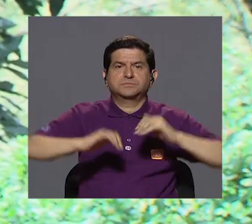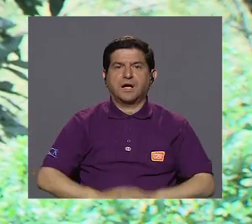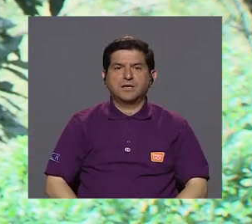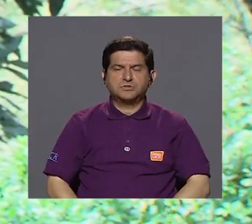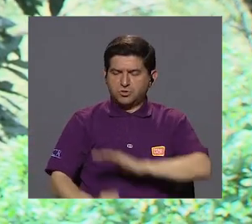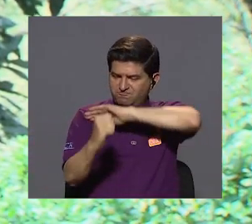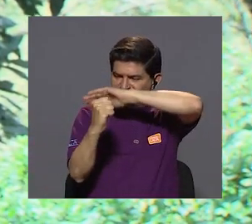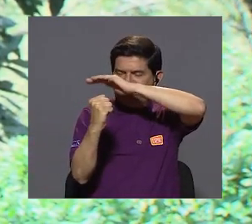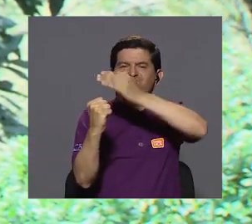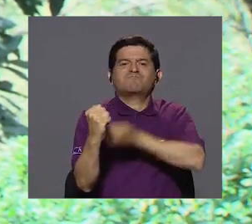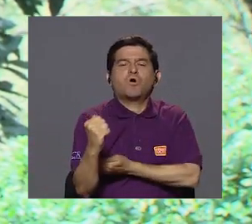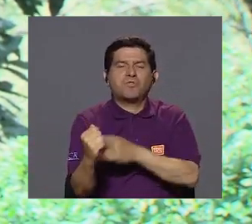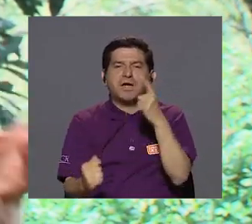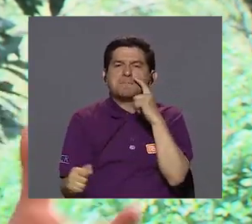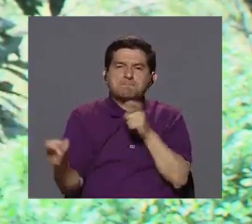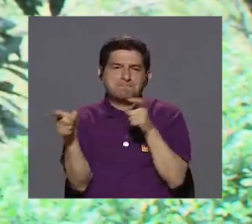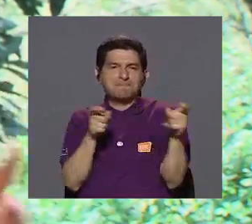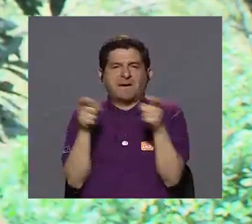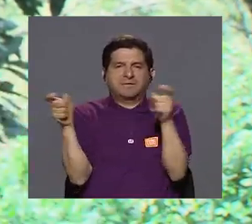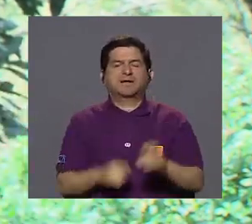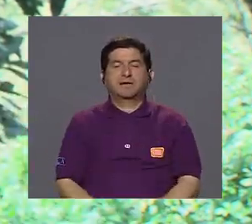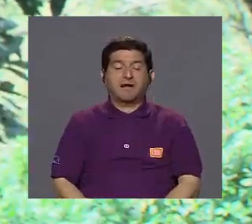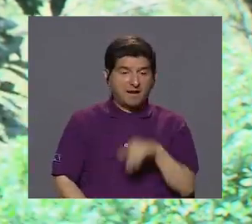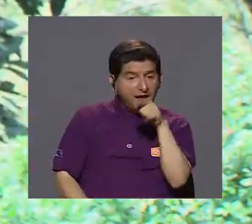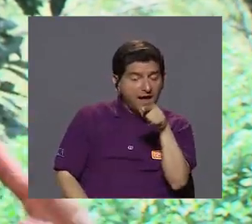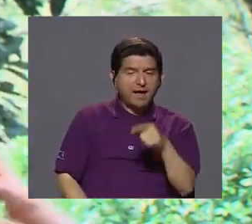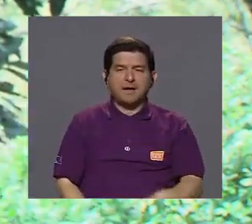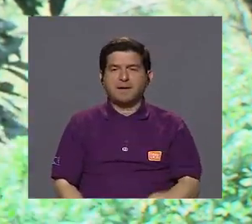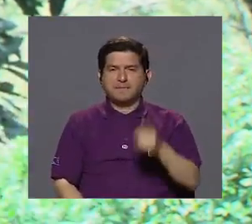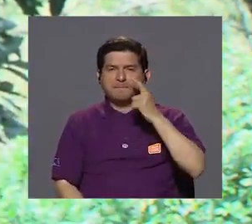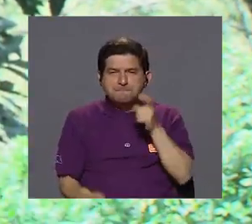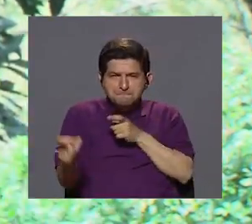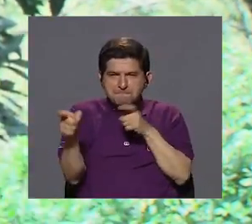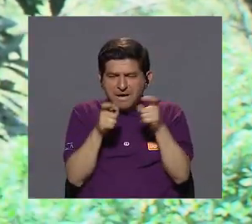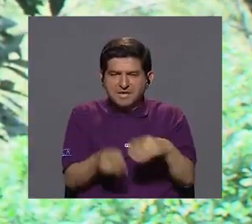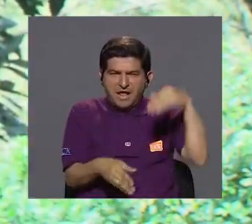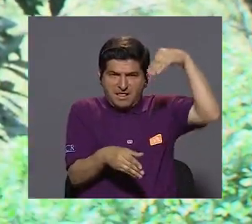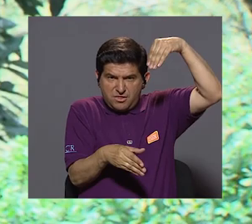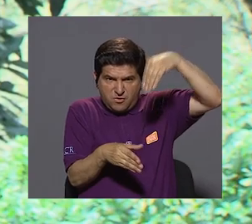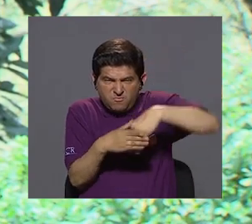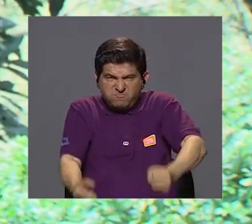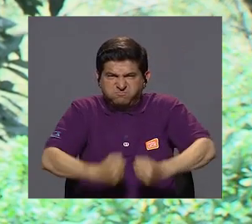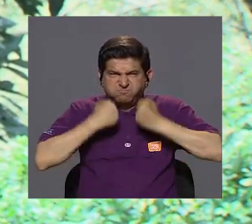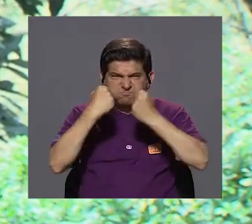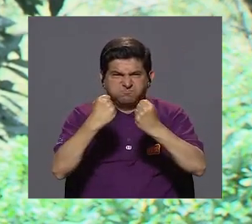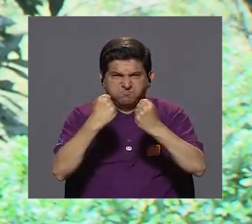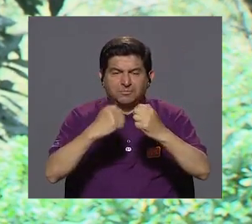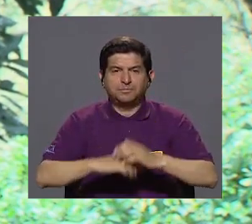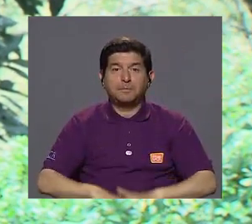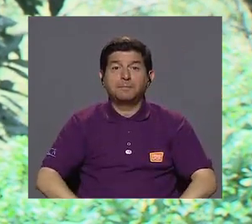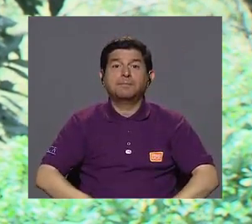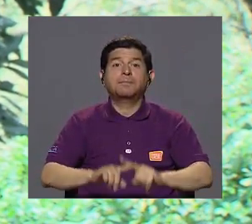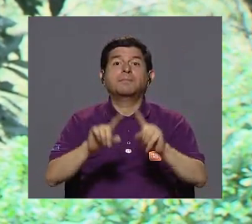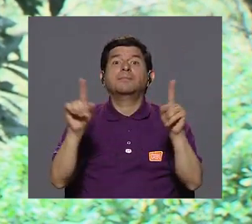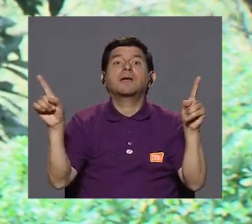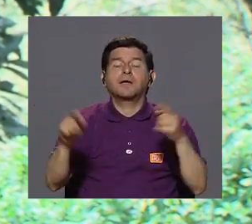para el poder patriarcal, ¿verdad? Es un escenario donde el patriarcado, pues ahí se mete con muchísima